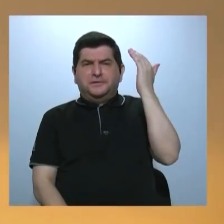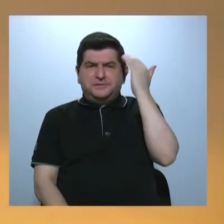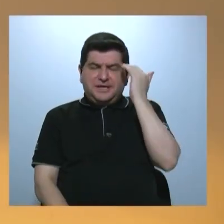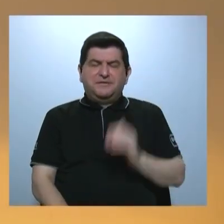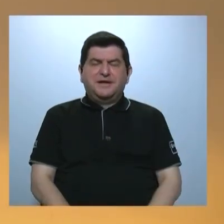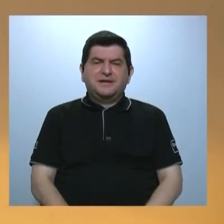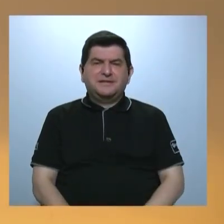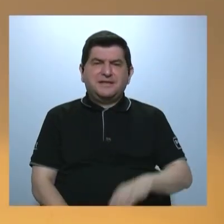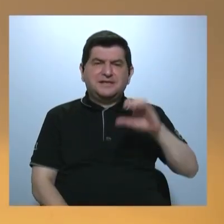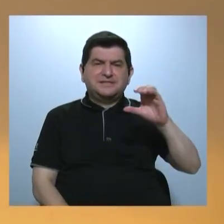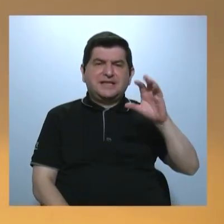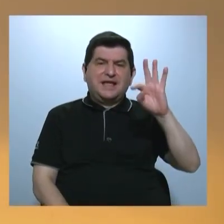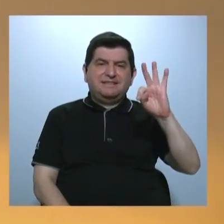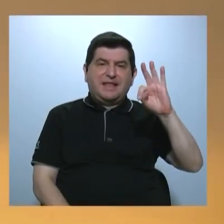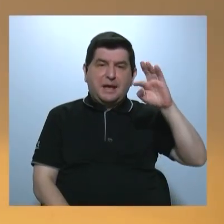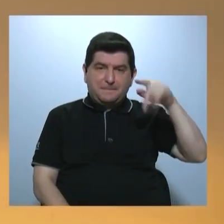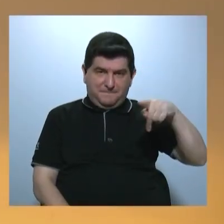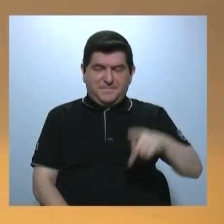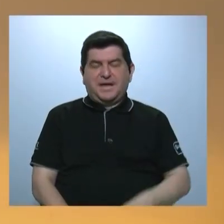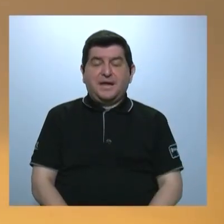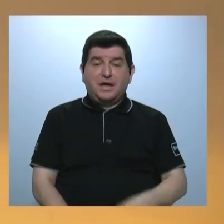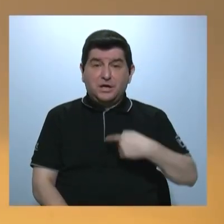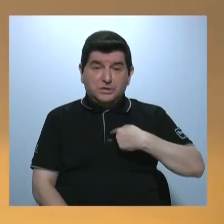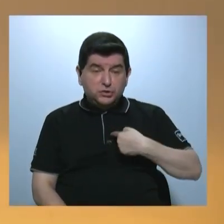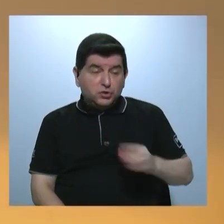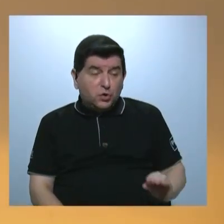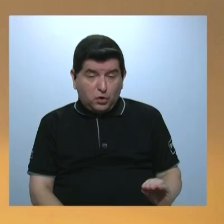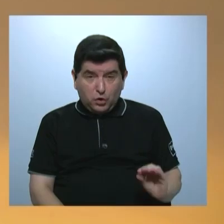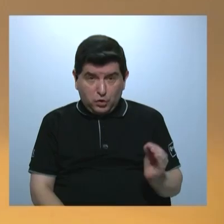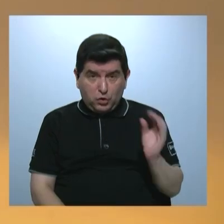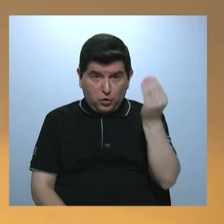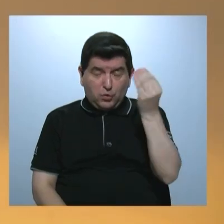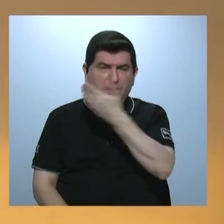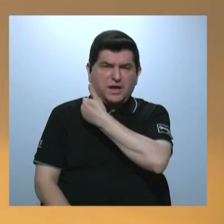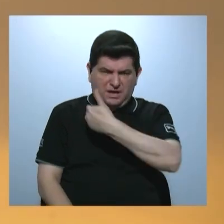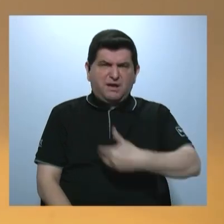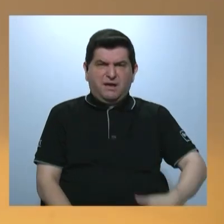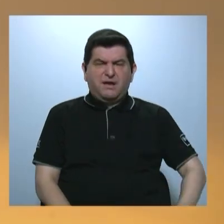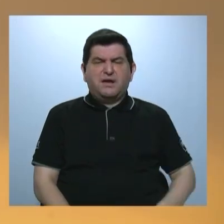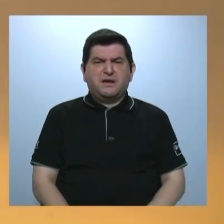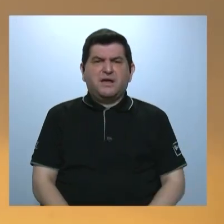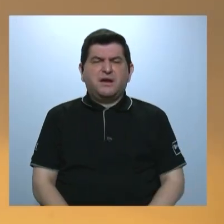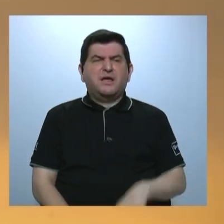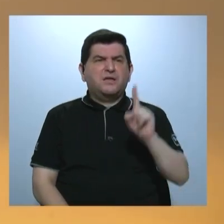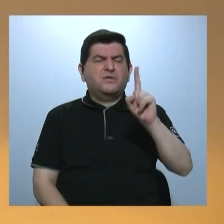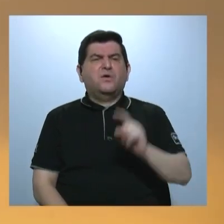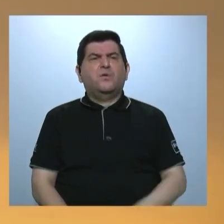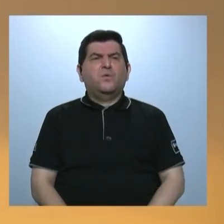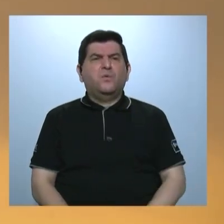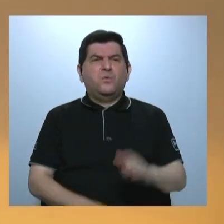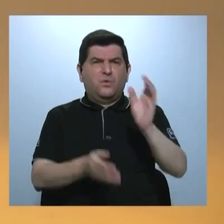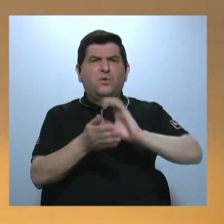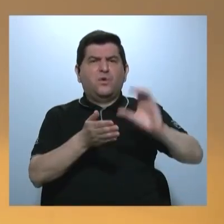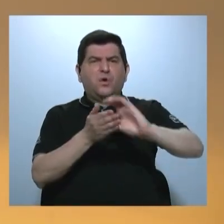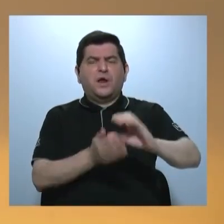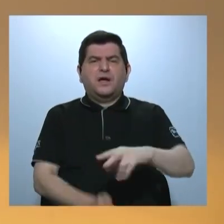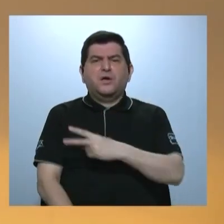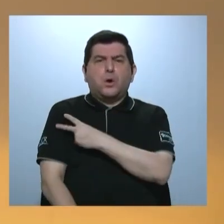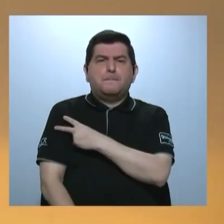CTPs, cuando yo era adolescente había en Heredia una cosa que se llamaba el vocacional, y